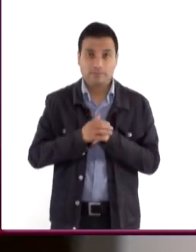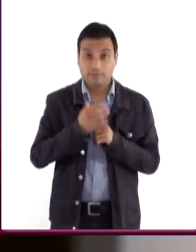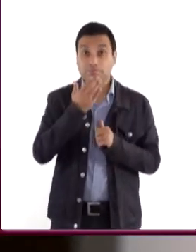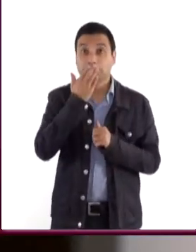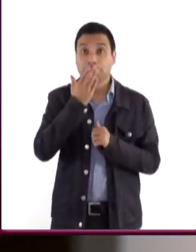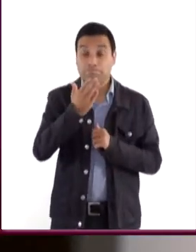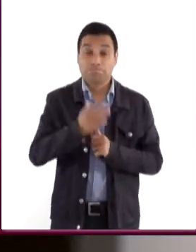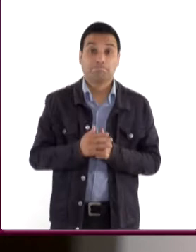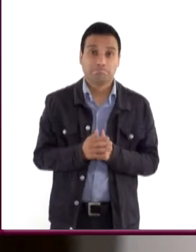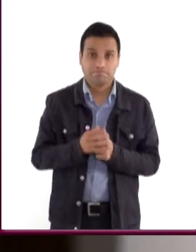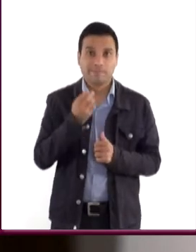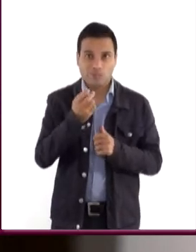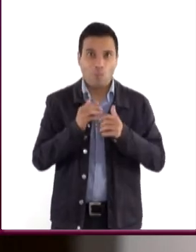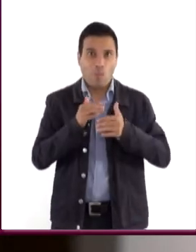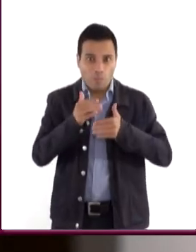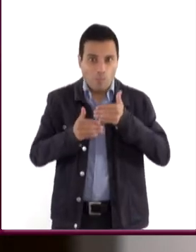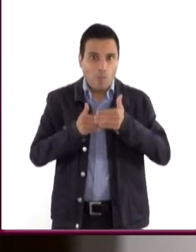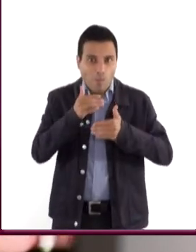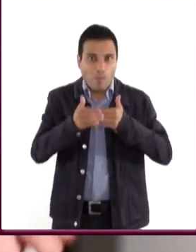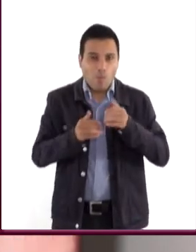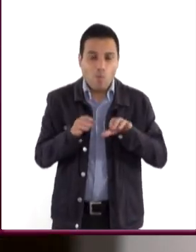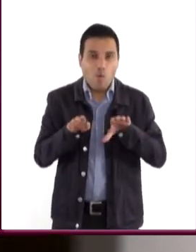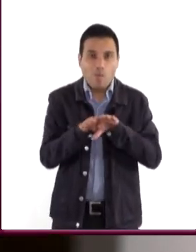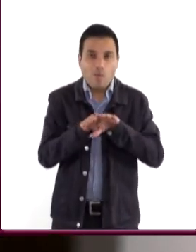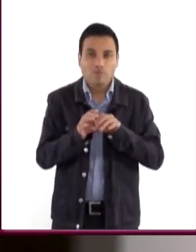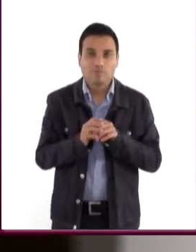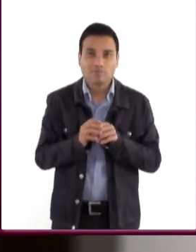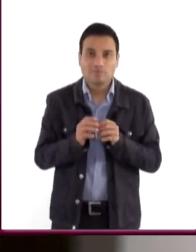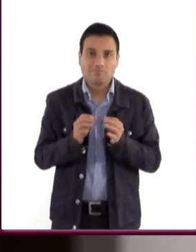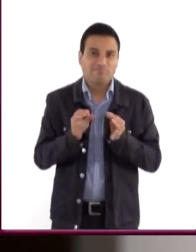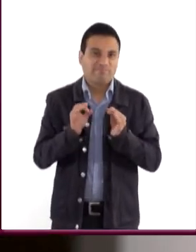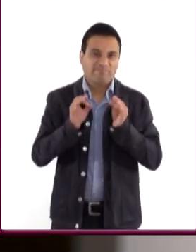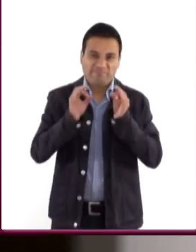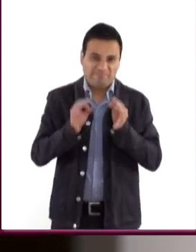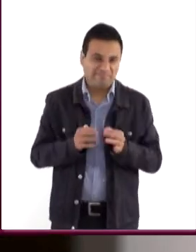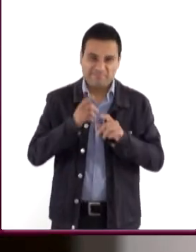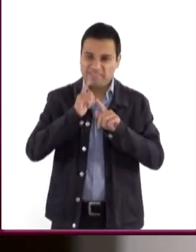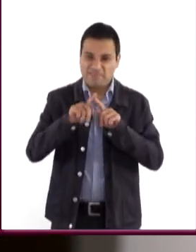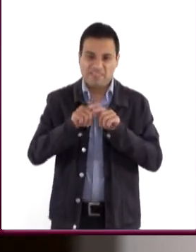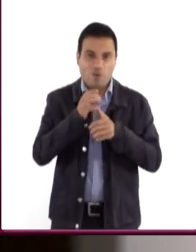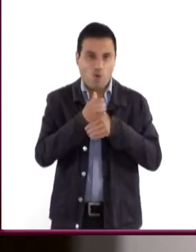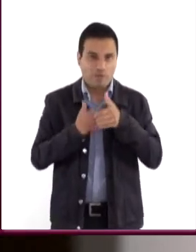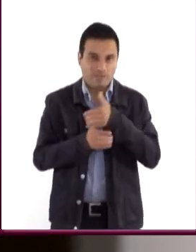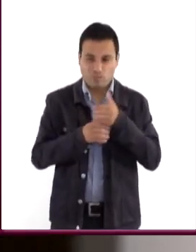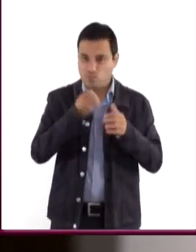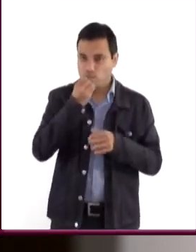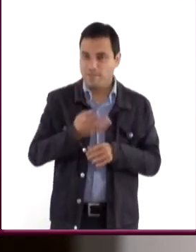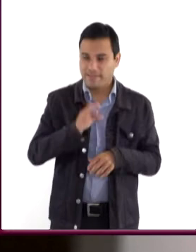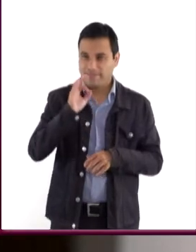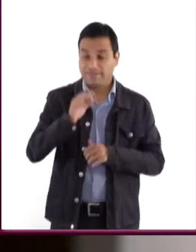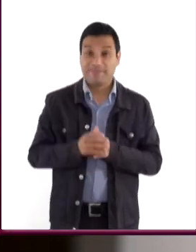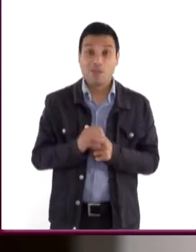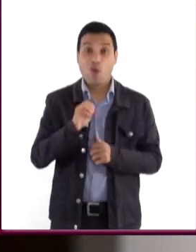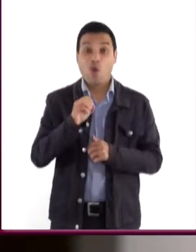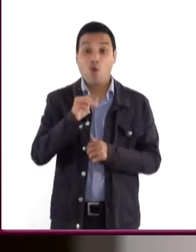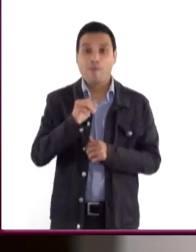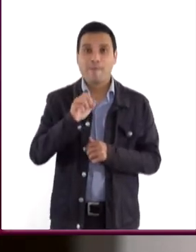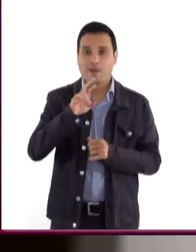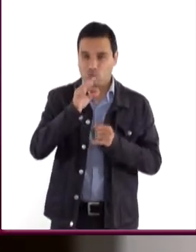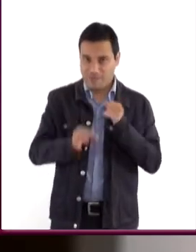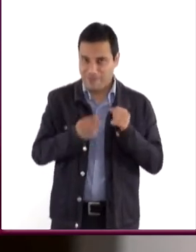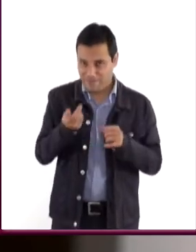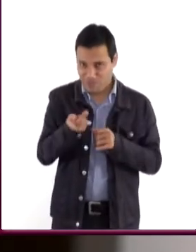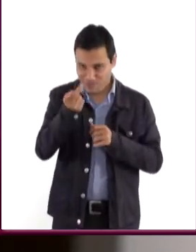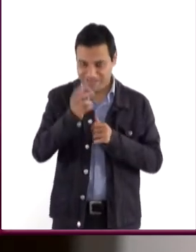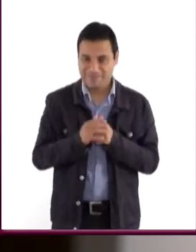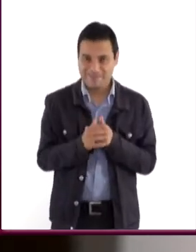Y bueno, lo que evoluciona ya al método del elemento finito y cosas más sofisticadas, ¿no? Omar, última